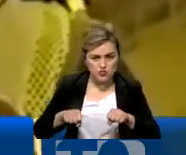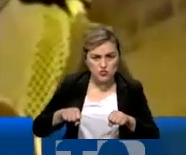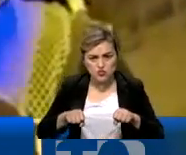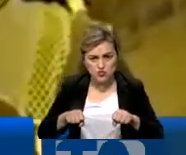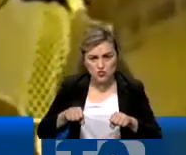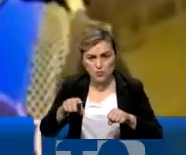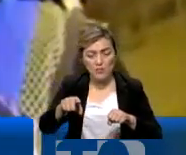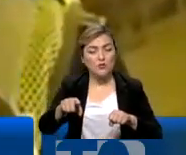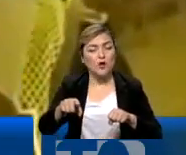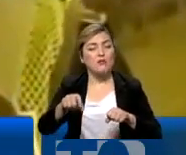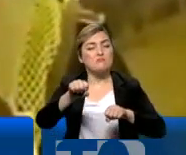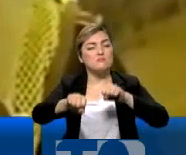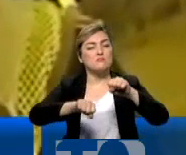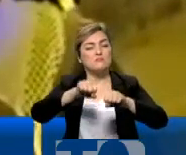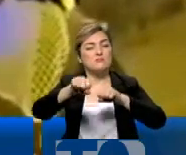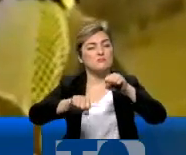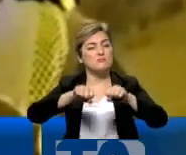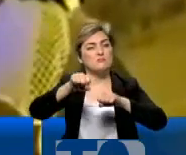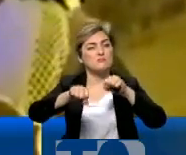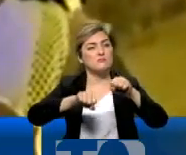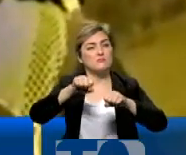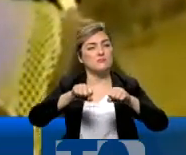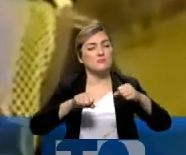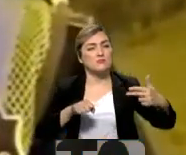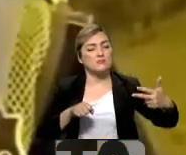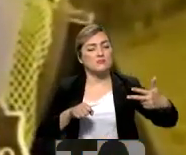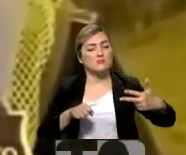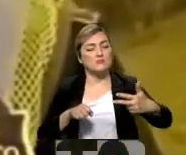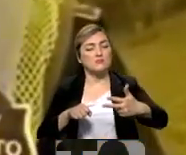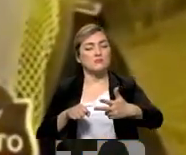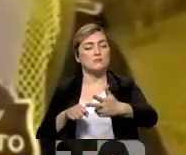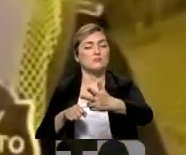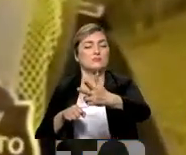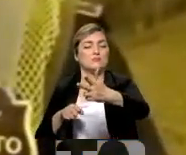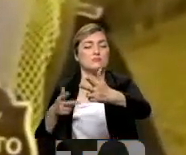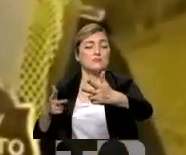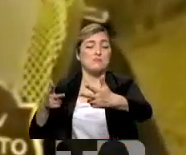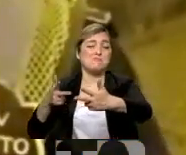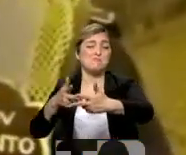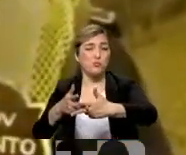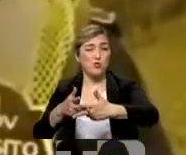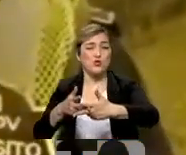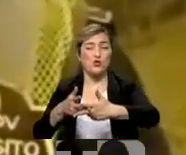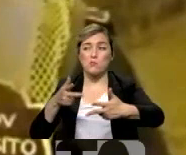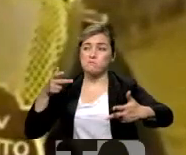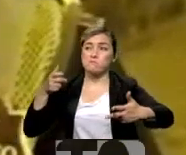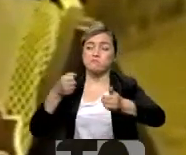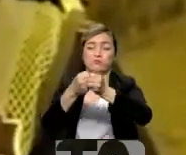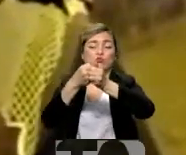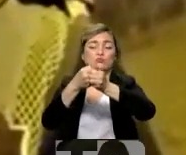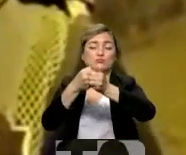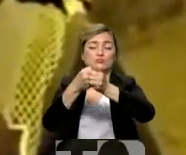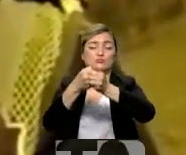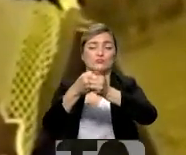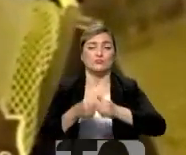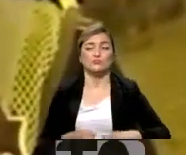una bicicleta que venía y generaba el giro, o hacía el giro hacia la Abraham Sarmiento. Al no percatarse, se impacta tanto la bicicleta como